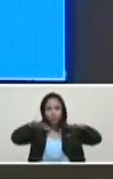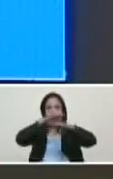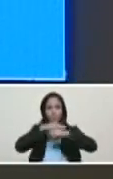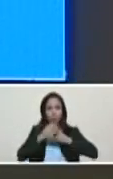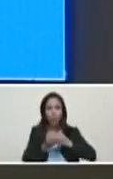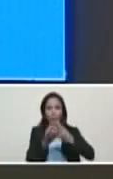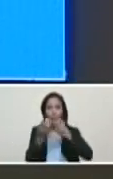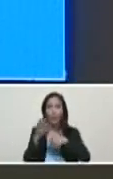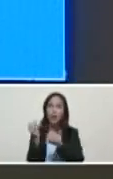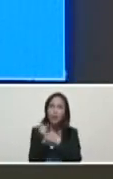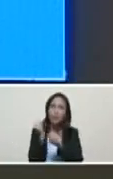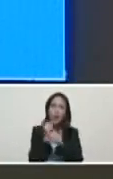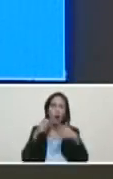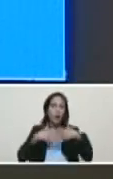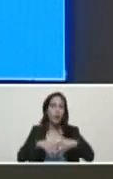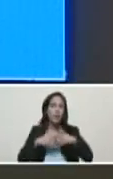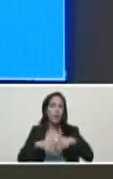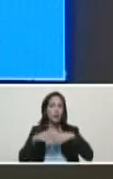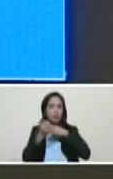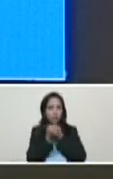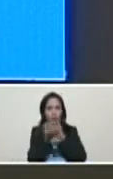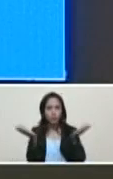fábrica.